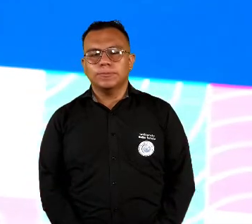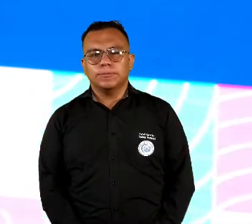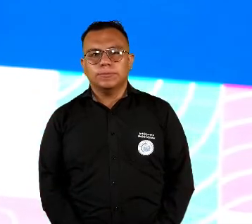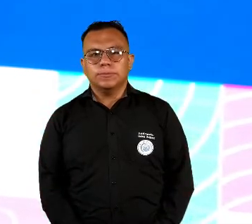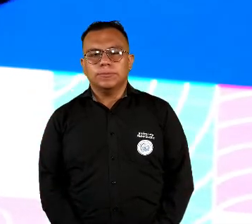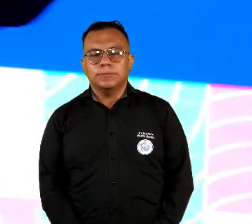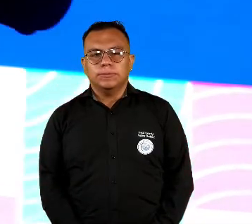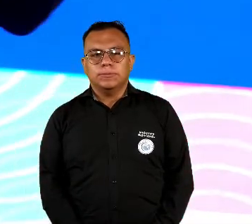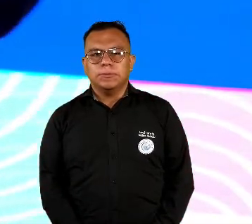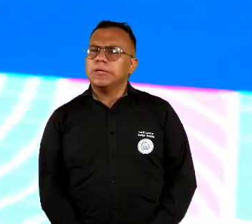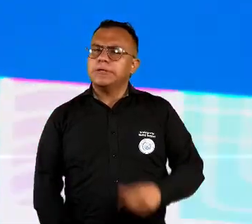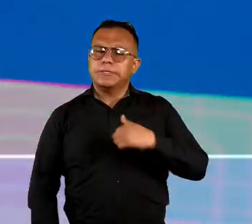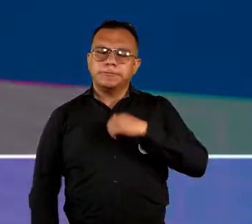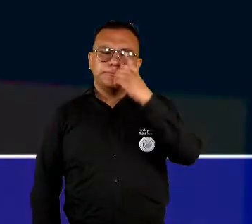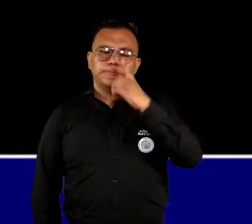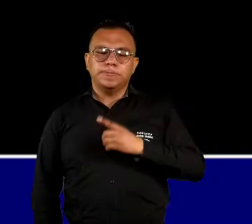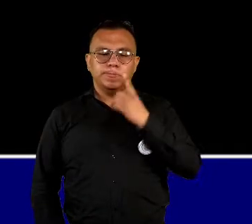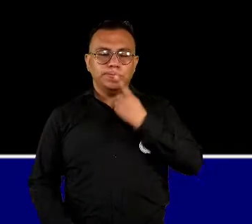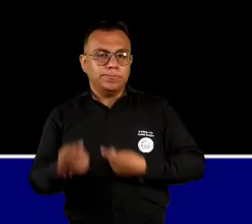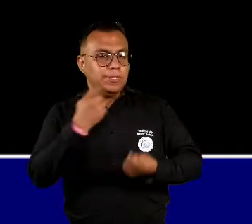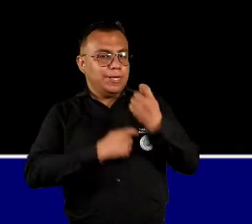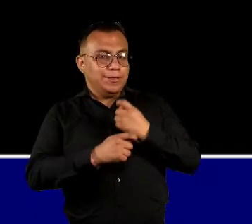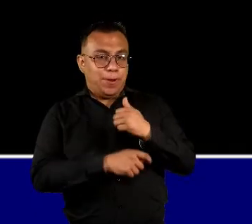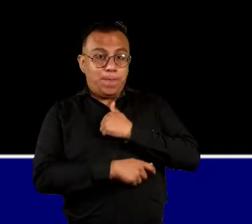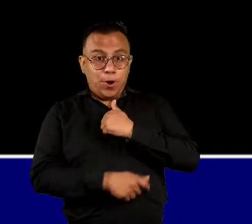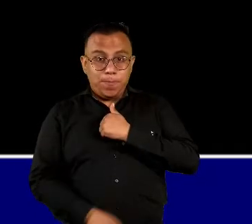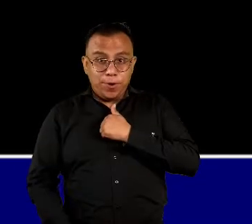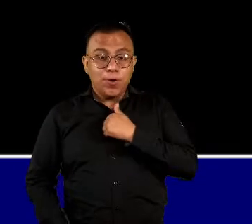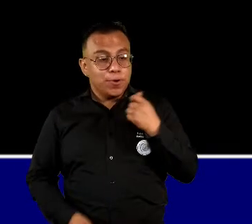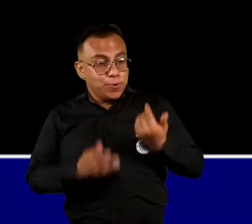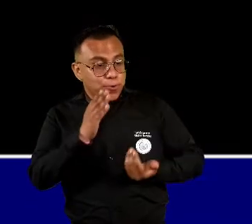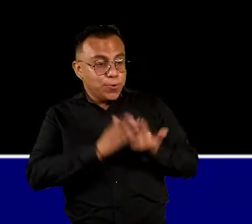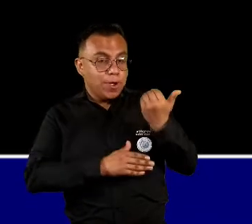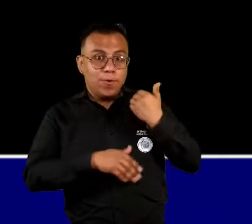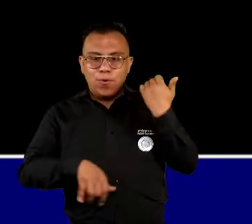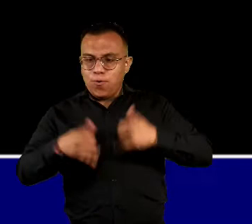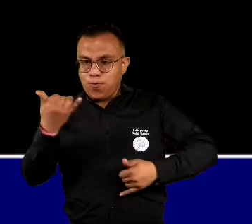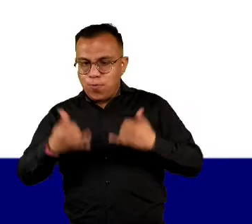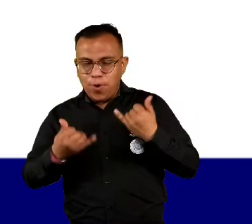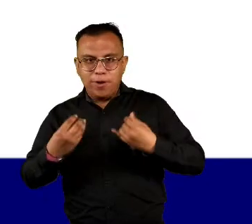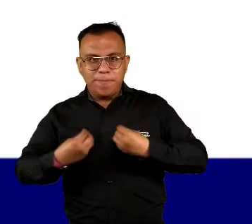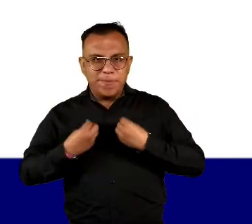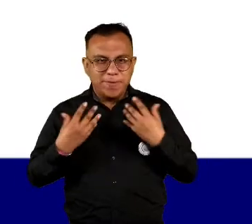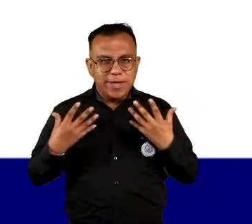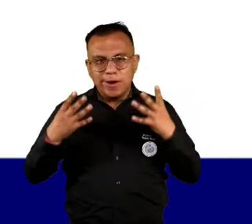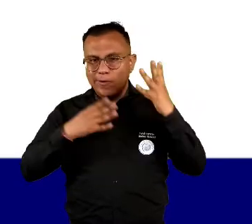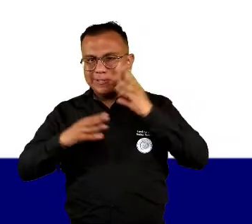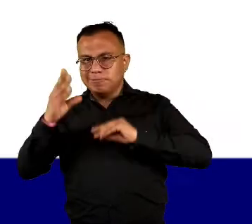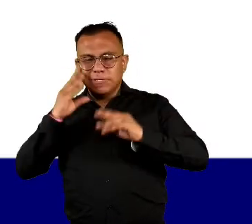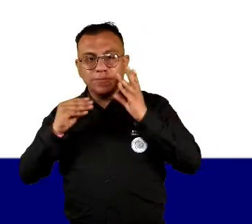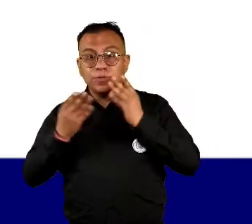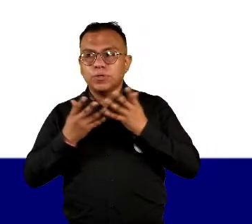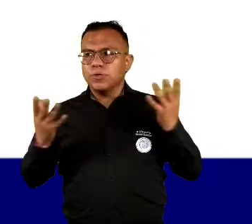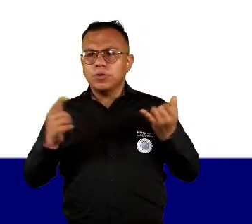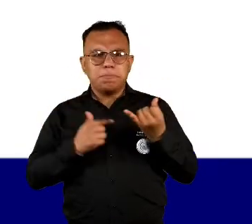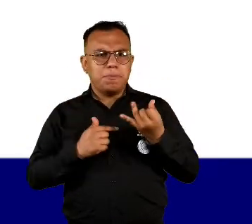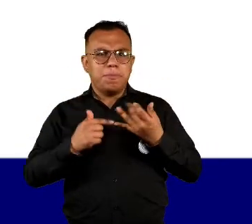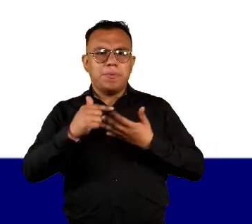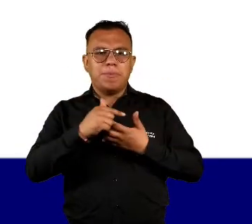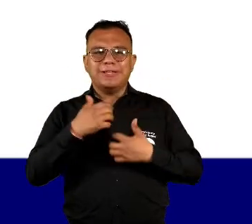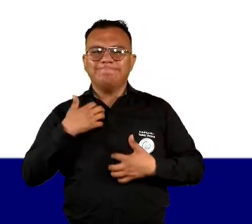está pero cuando decidimos tener un negocio nuestro negocio o sea emprender en videojuego vivir Cuál es nuestro mayor